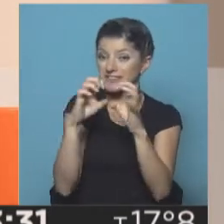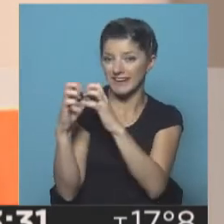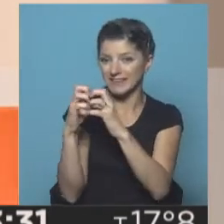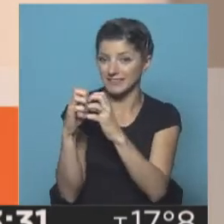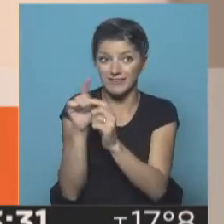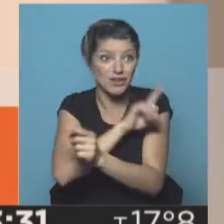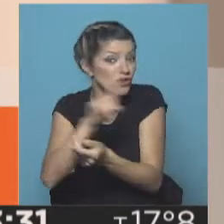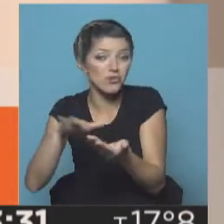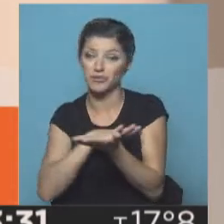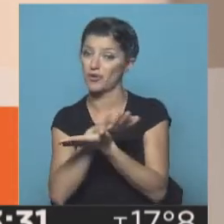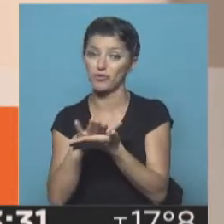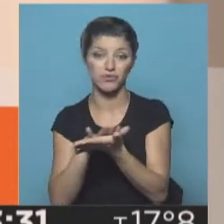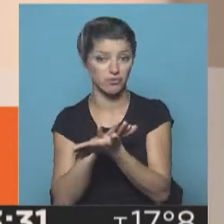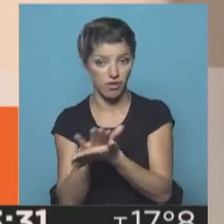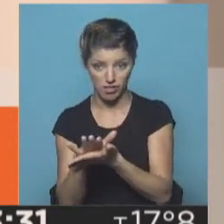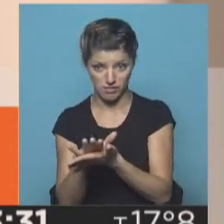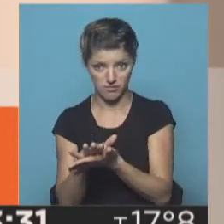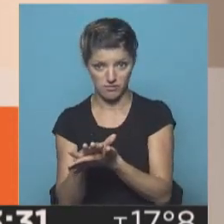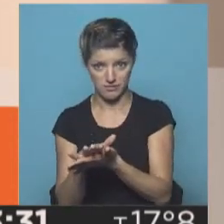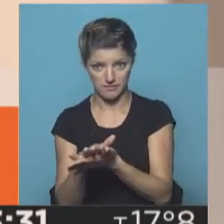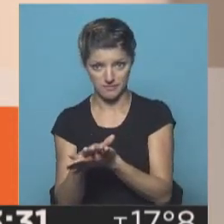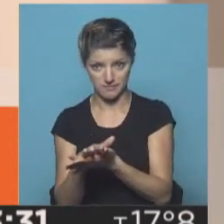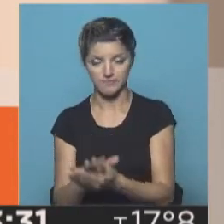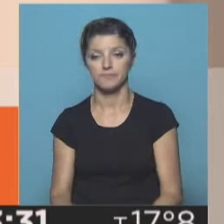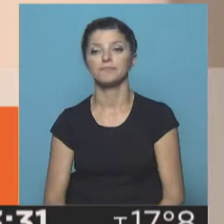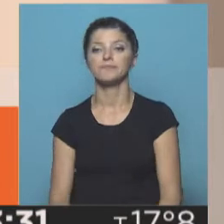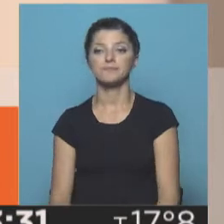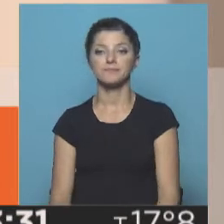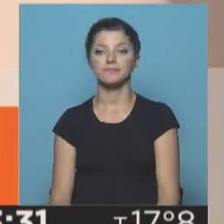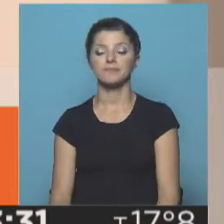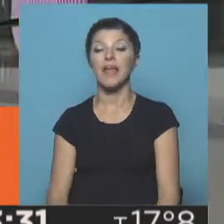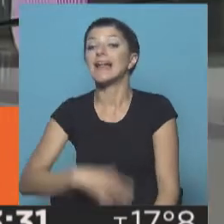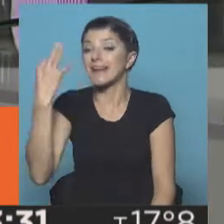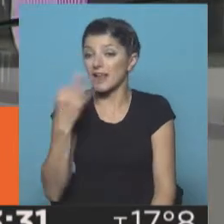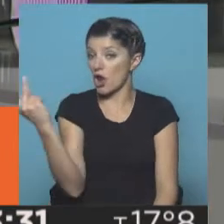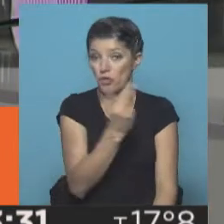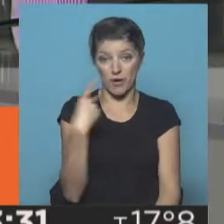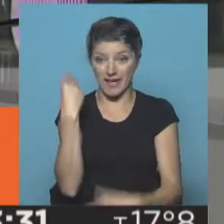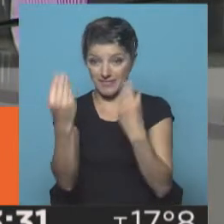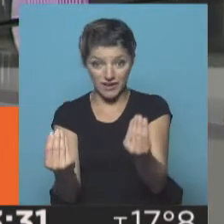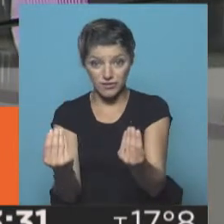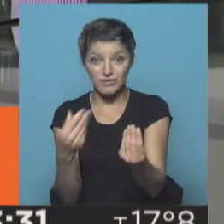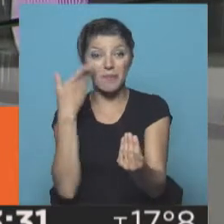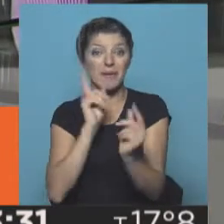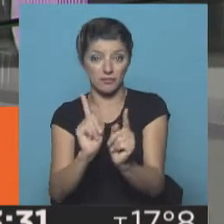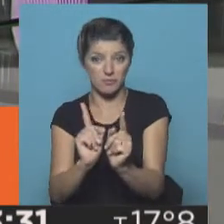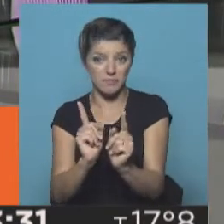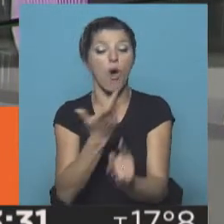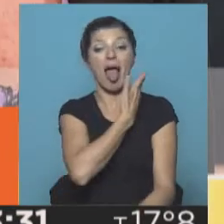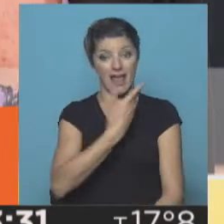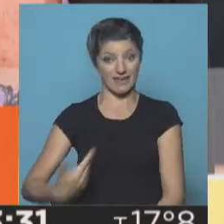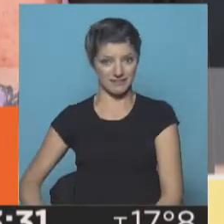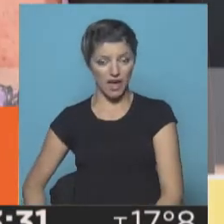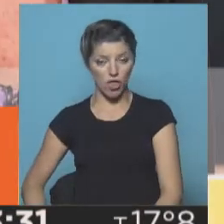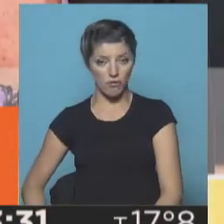decir, reeditar la crisis. Y en realidad lo que estaban representando estos 2 candidatos ahí eran esos. El Estado que estuvo